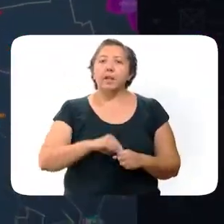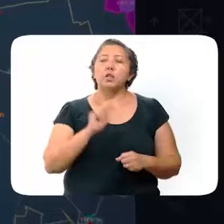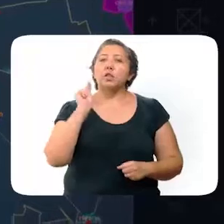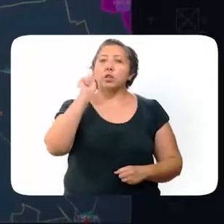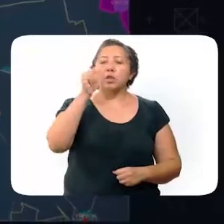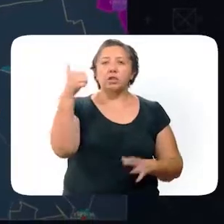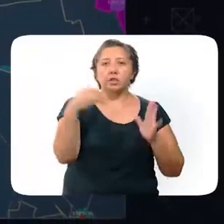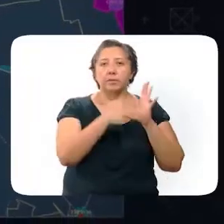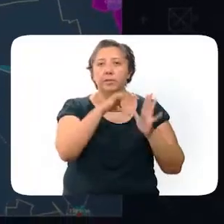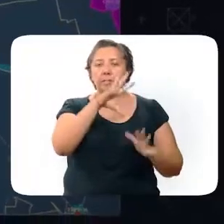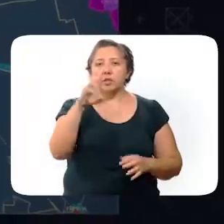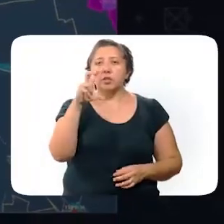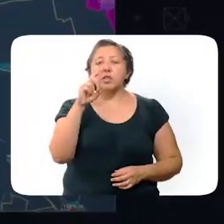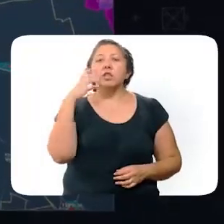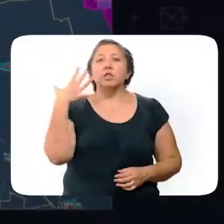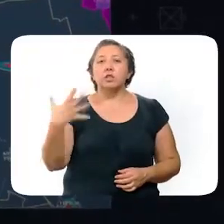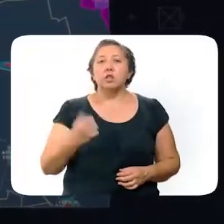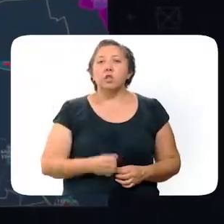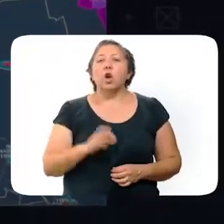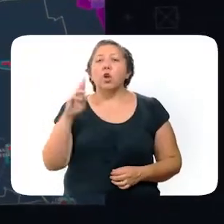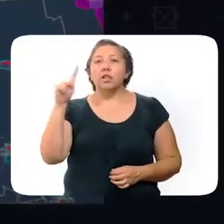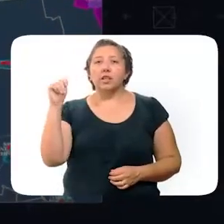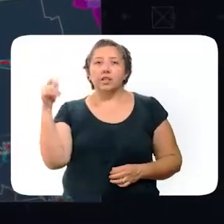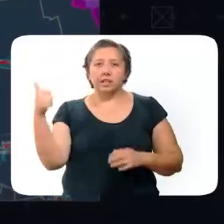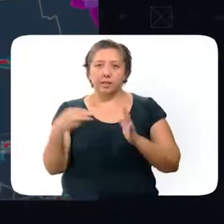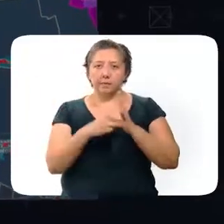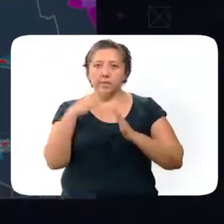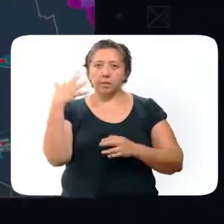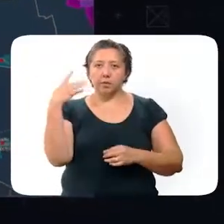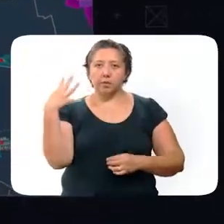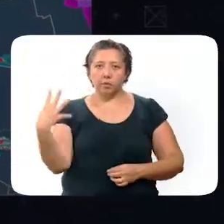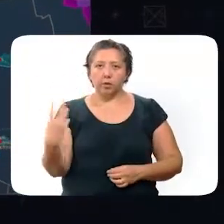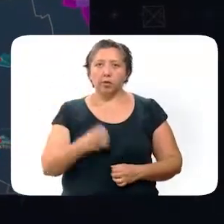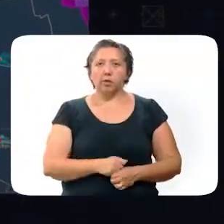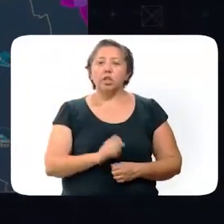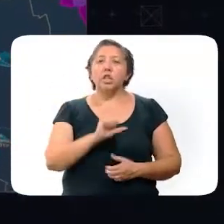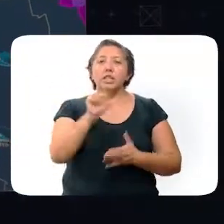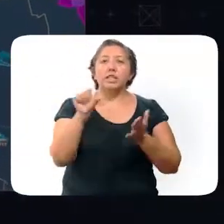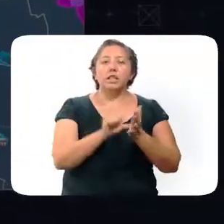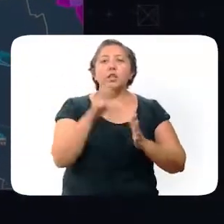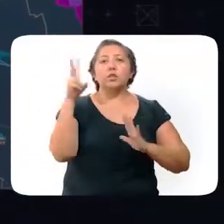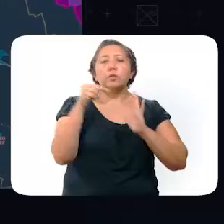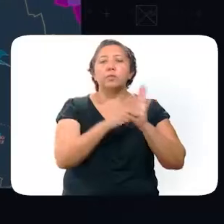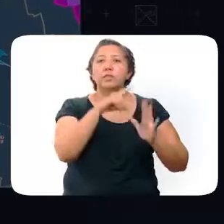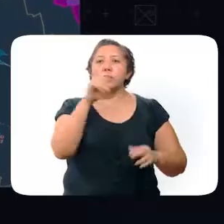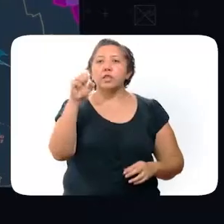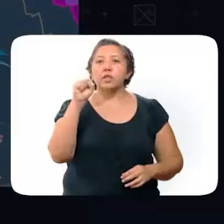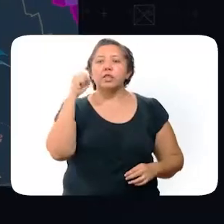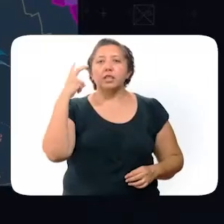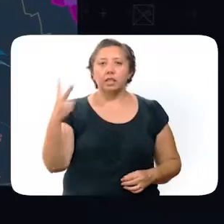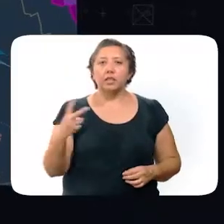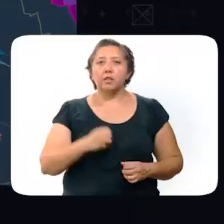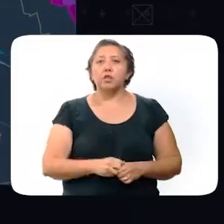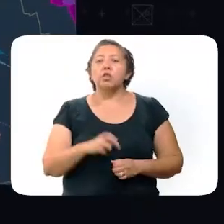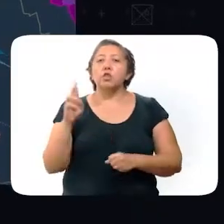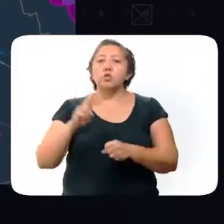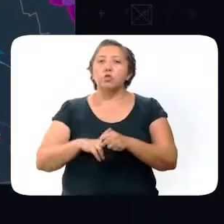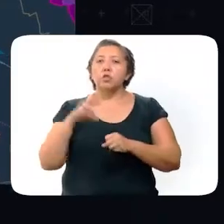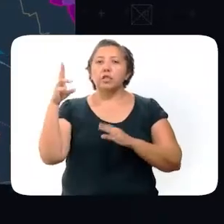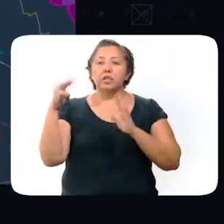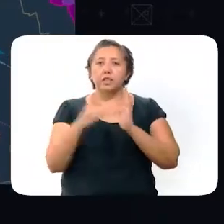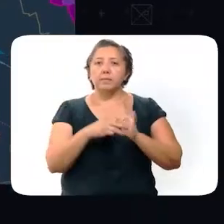la zona norte 6.535, en la zona oriente 6.054, en la zona centro 2.162, en la zona